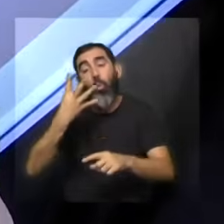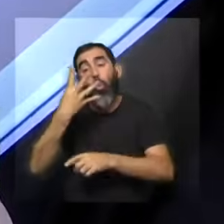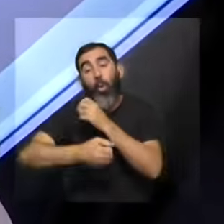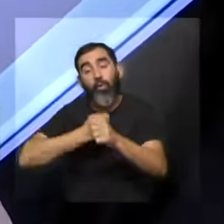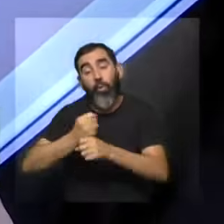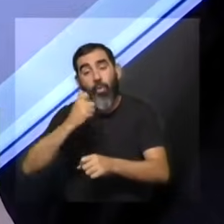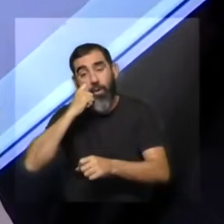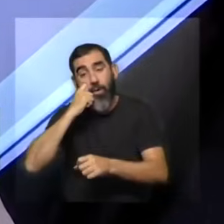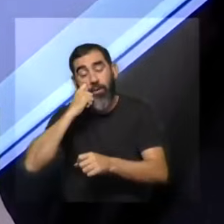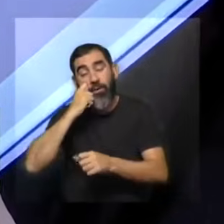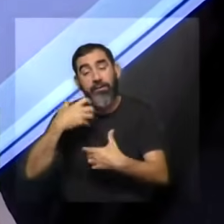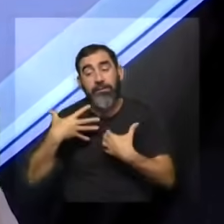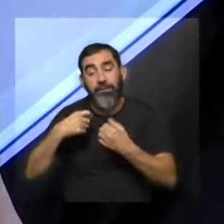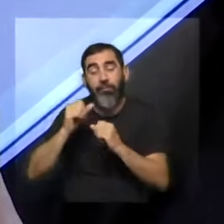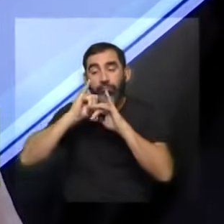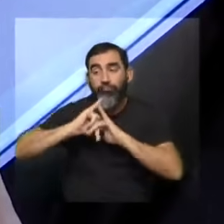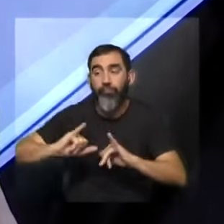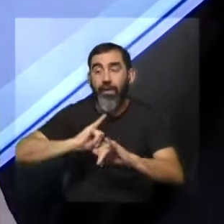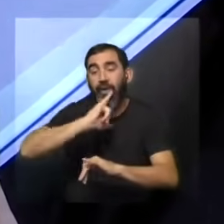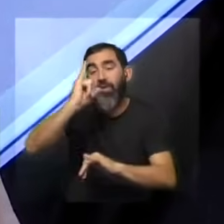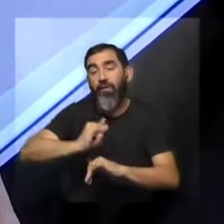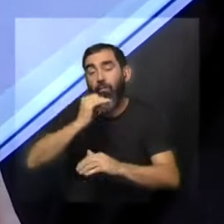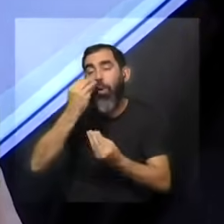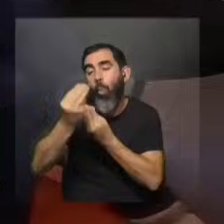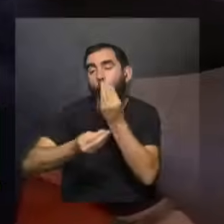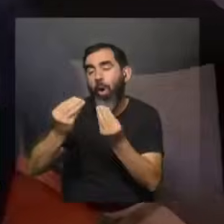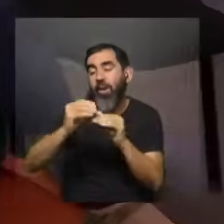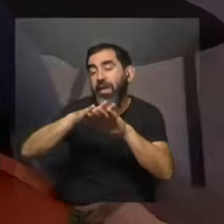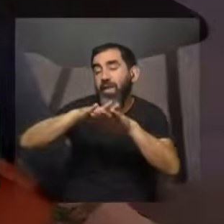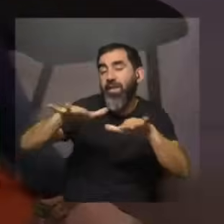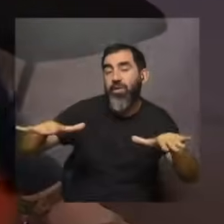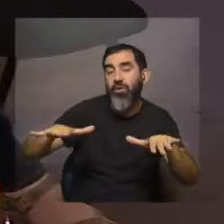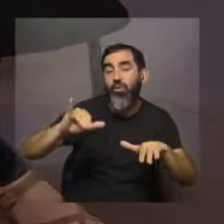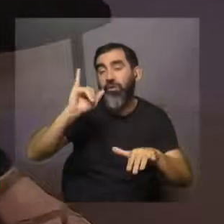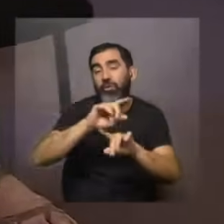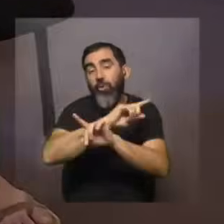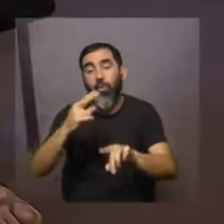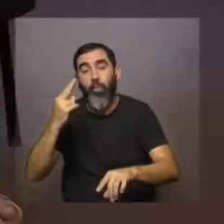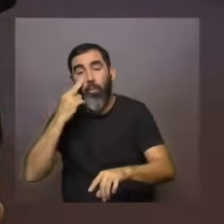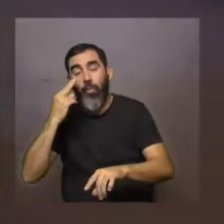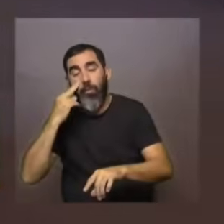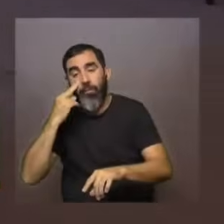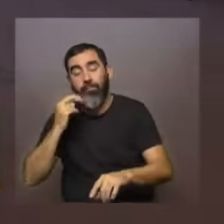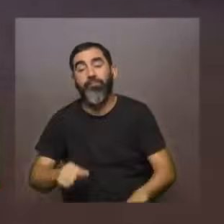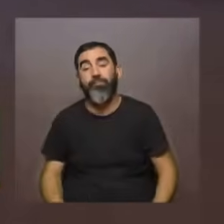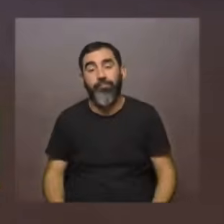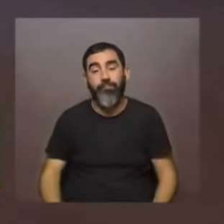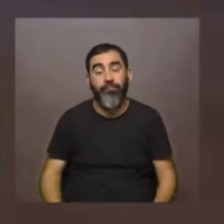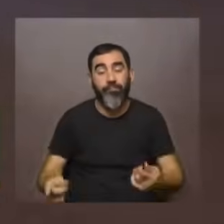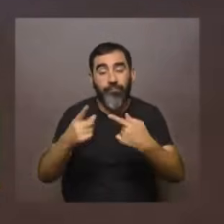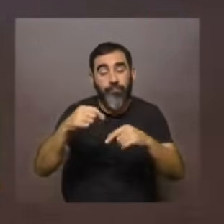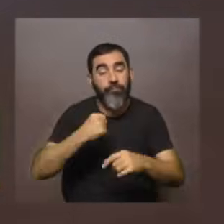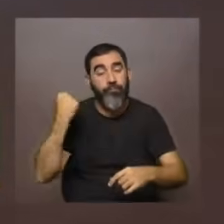meses, y el prestador reporta, bueno, cuáles son esos niños que tienen o no alteraciones. Y para nosotros ha